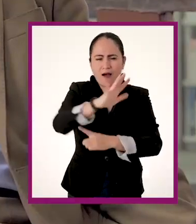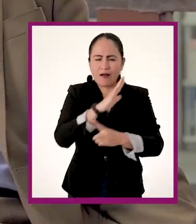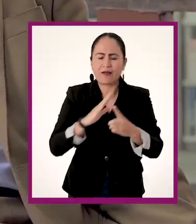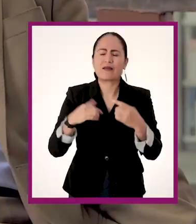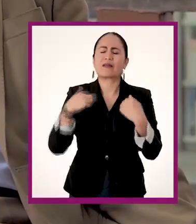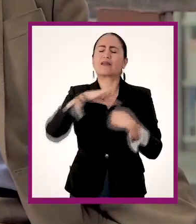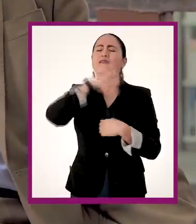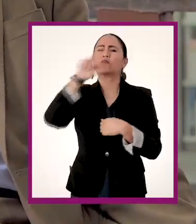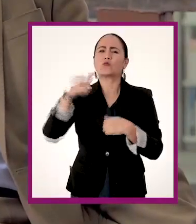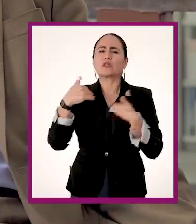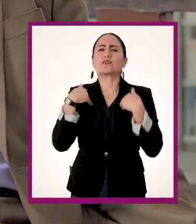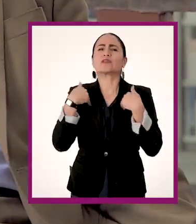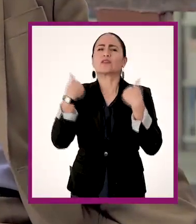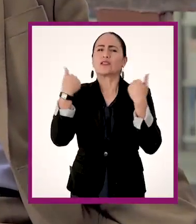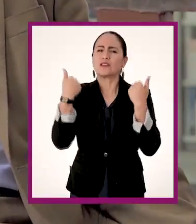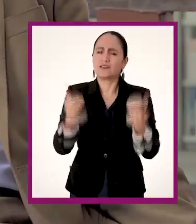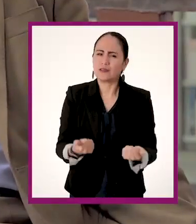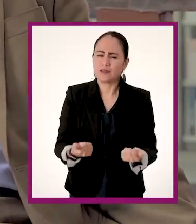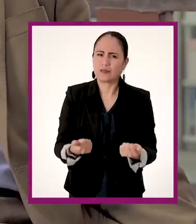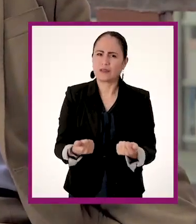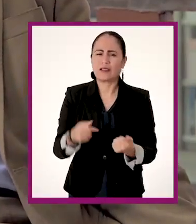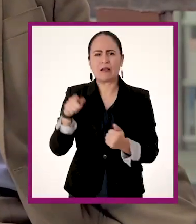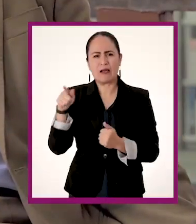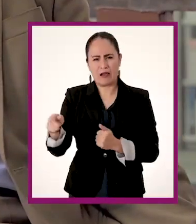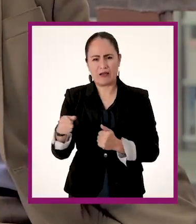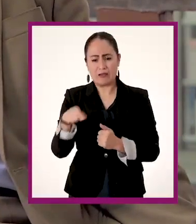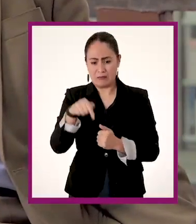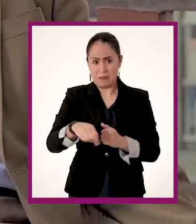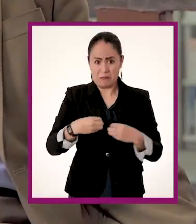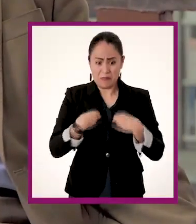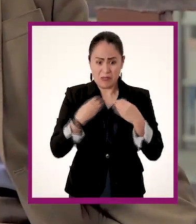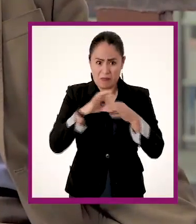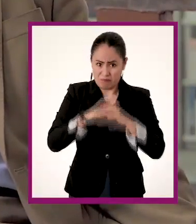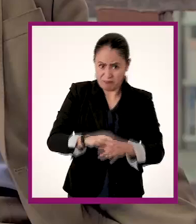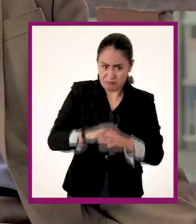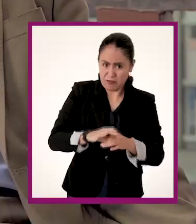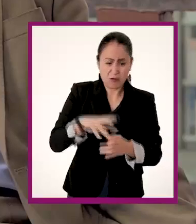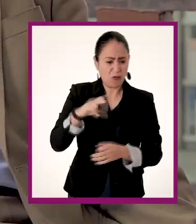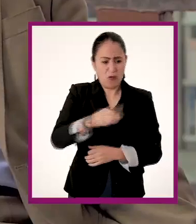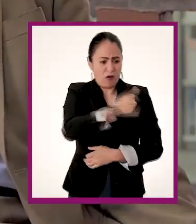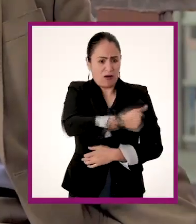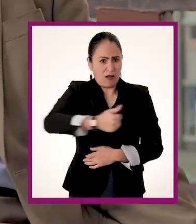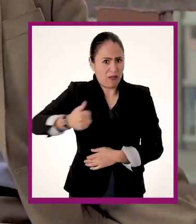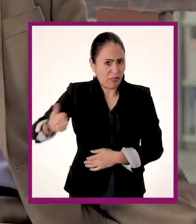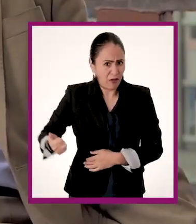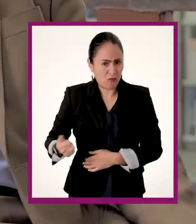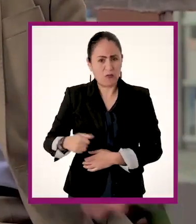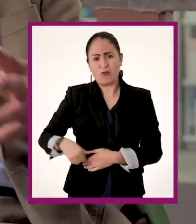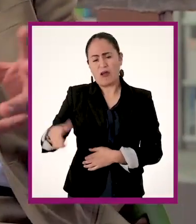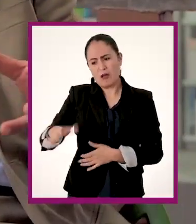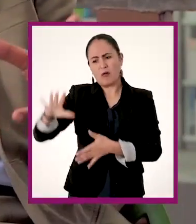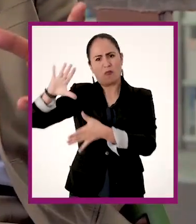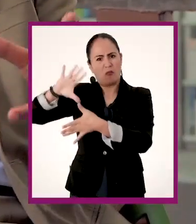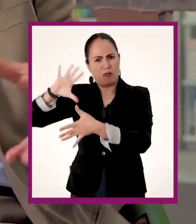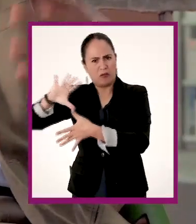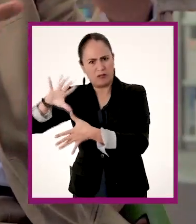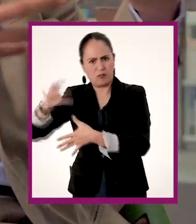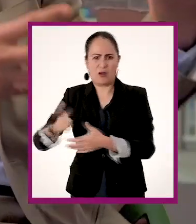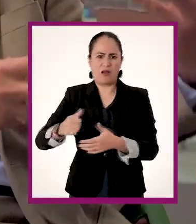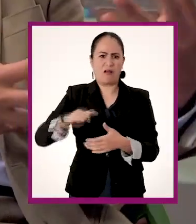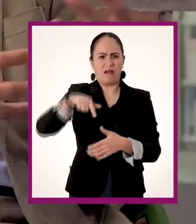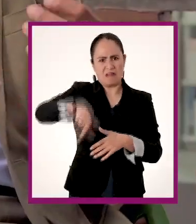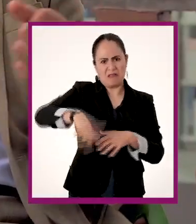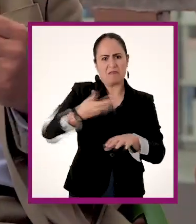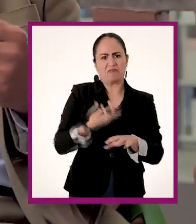mundo, que lo comprendieron de una manera no occidental, sino propia. En este caso mesoamericana, en